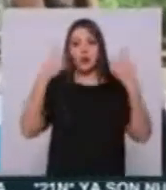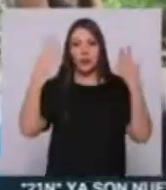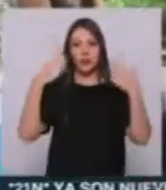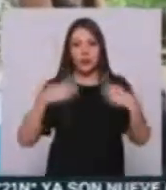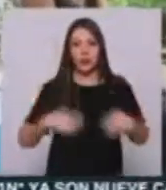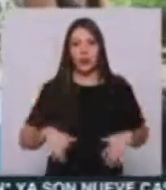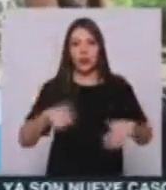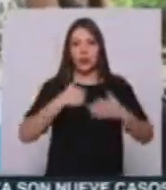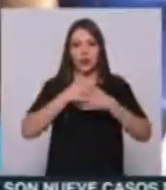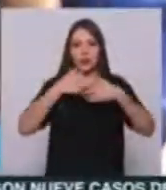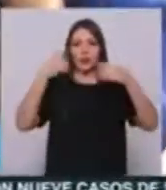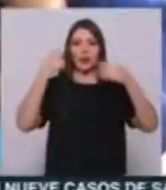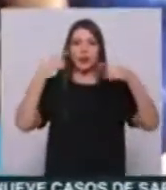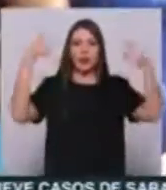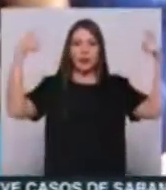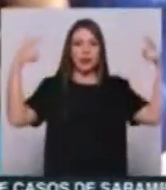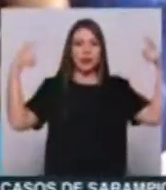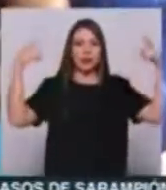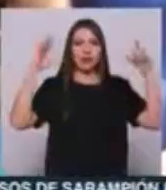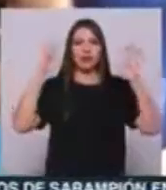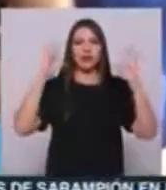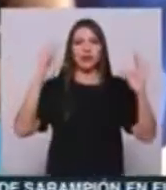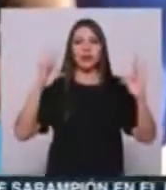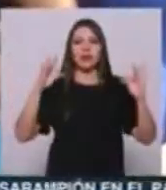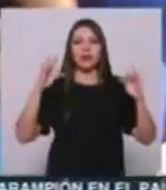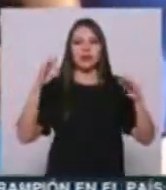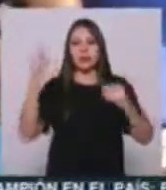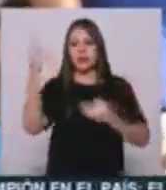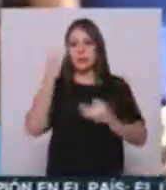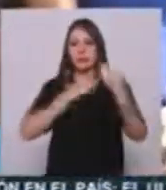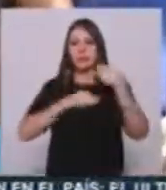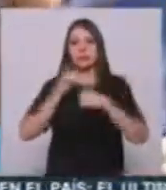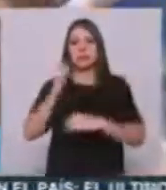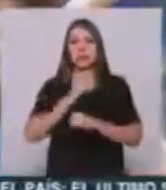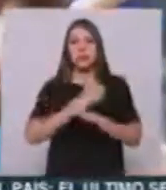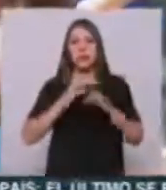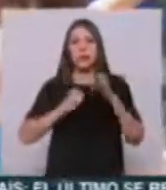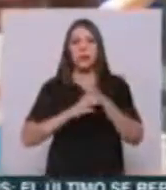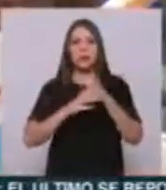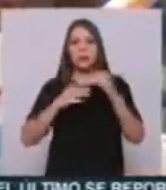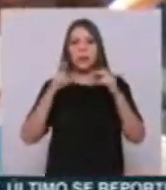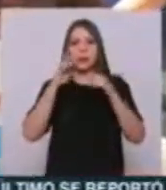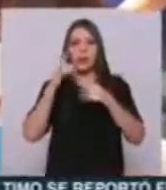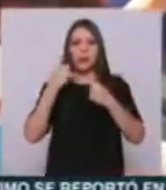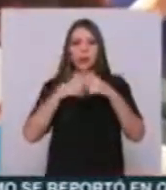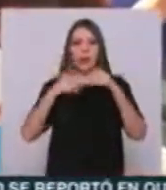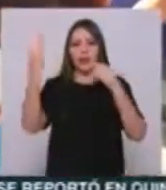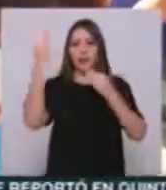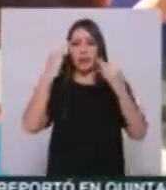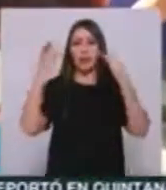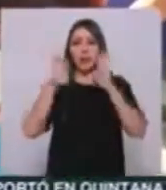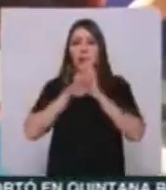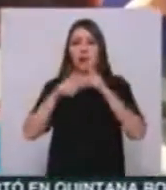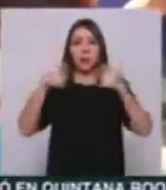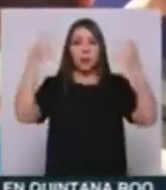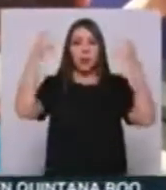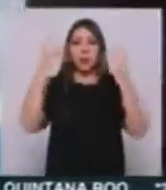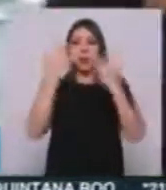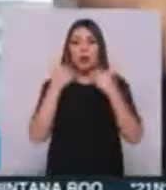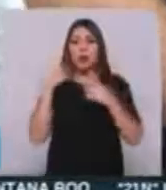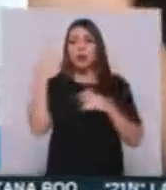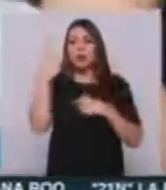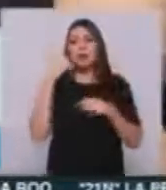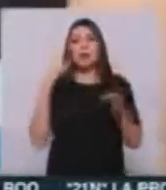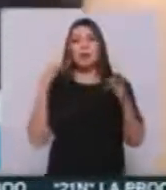supuesto, que nos hace pues ya tener a la Catrina aquí. Son estos elementos que hacen la diferencia y que prácticamente si no los portamos, pues no tenemos